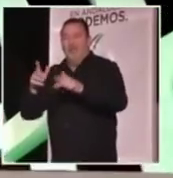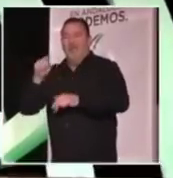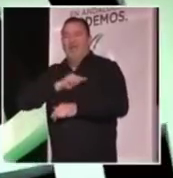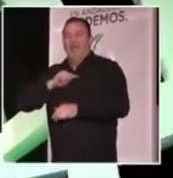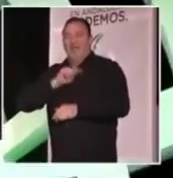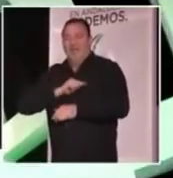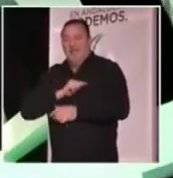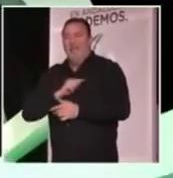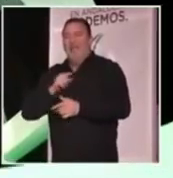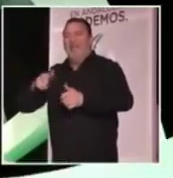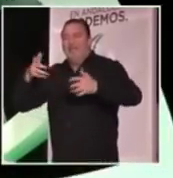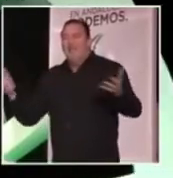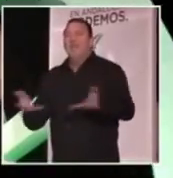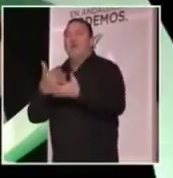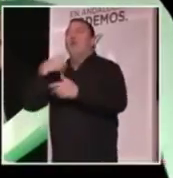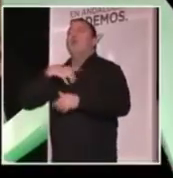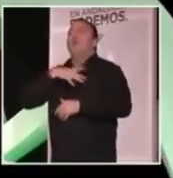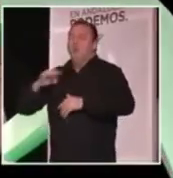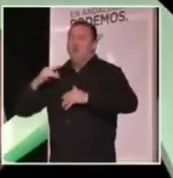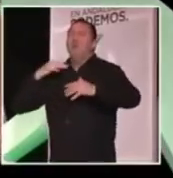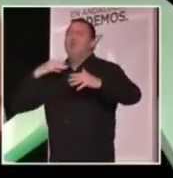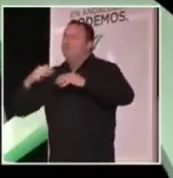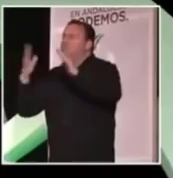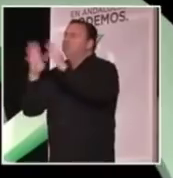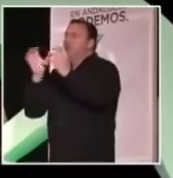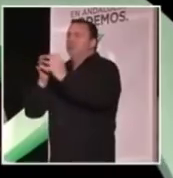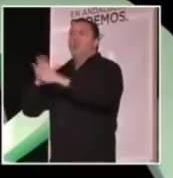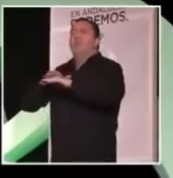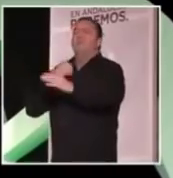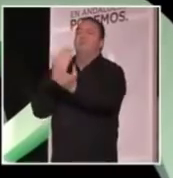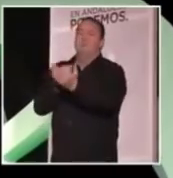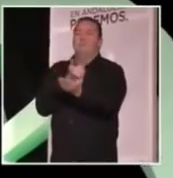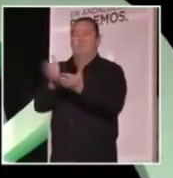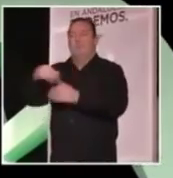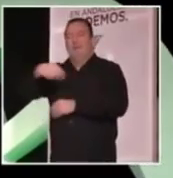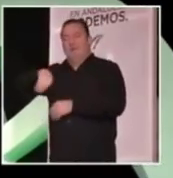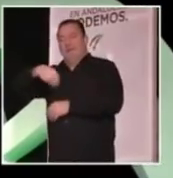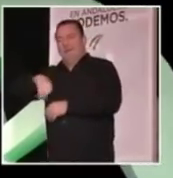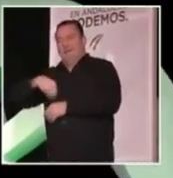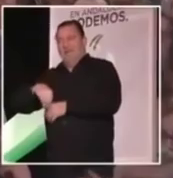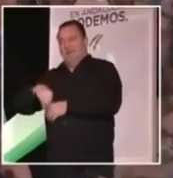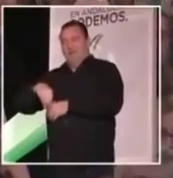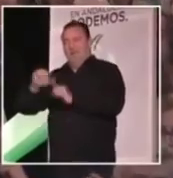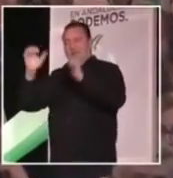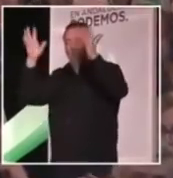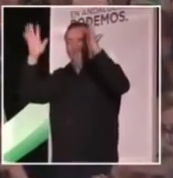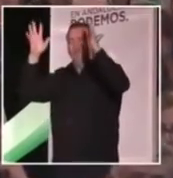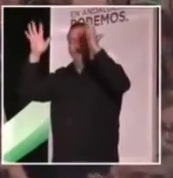lo que empujó que nos pudiéramos poner de acuerdo para esa moción de censura.